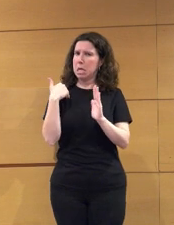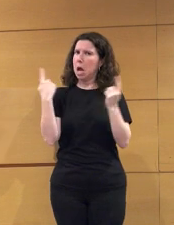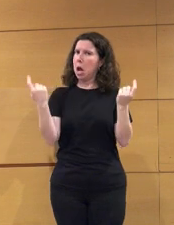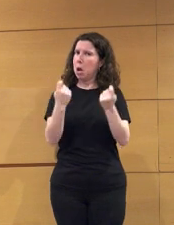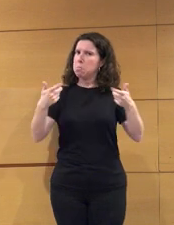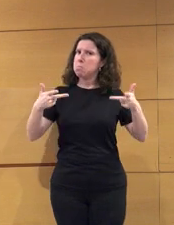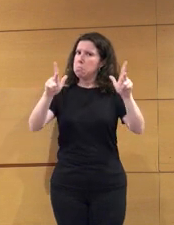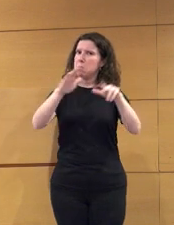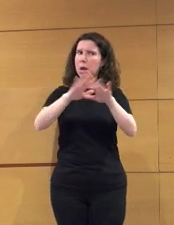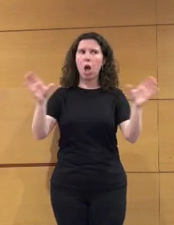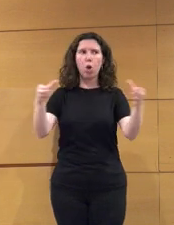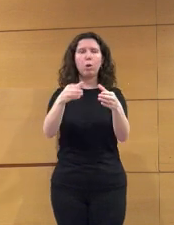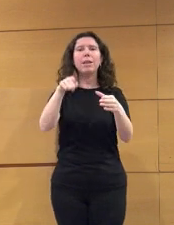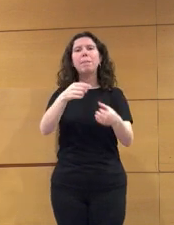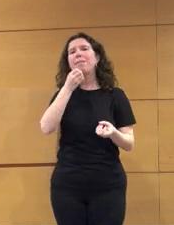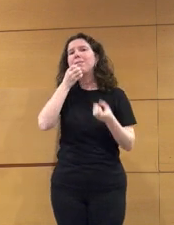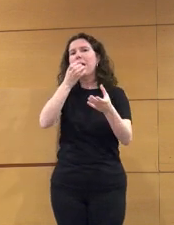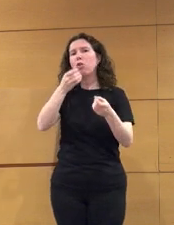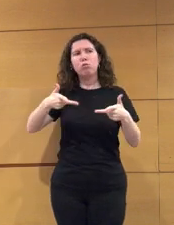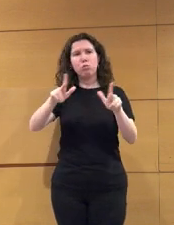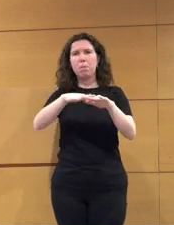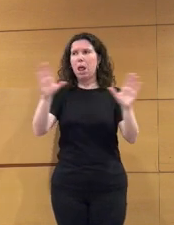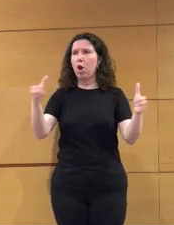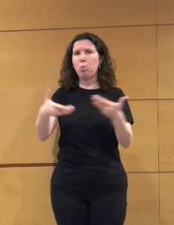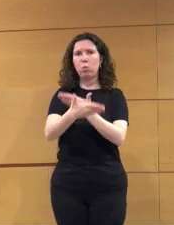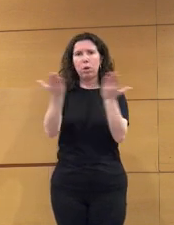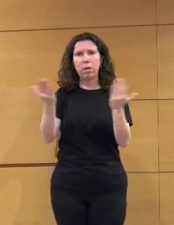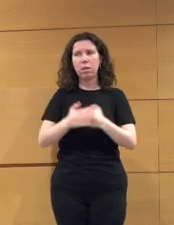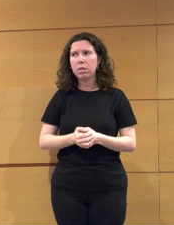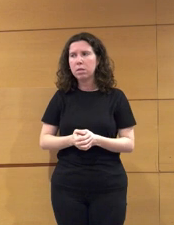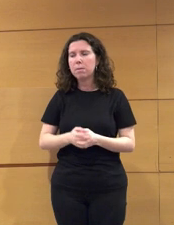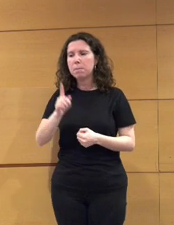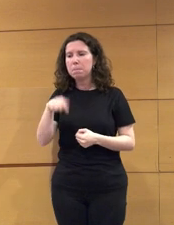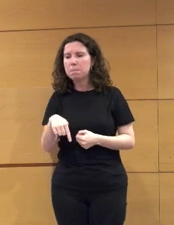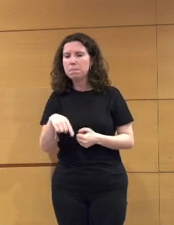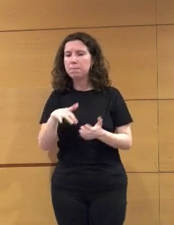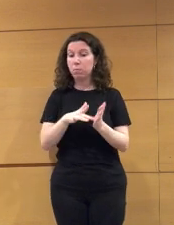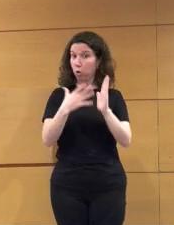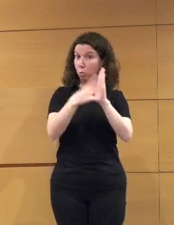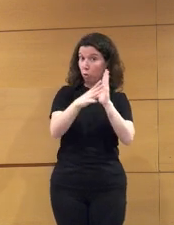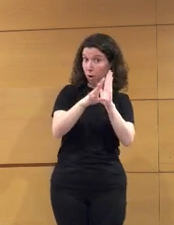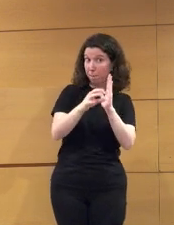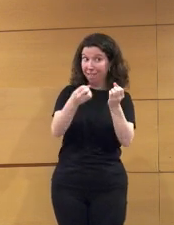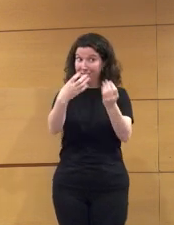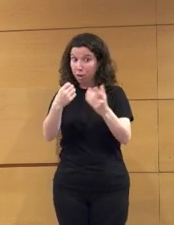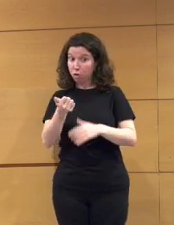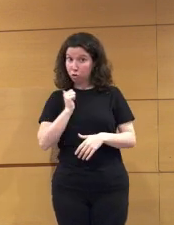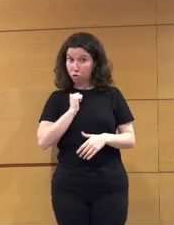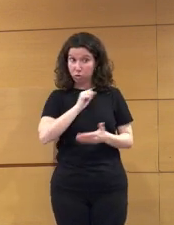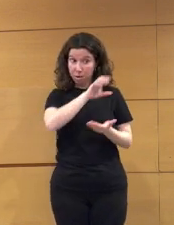y datos que también están disponibles para la comunidad, y eso permite también tomar ese software y esos datos para